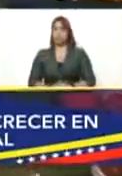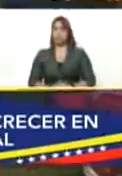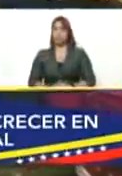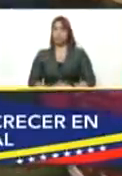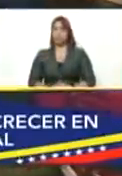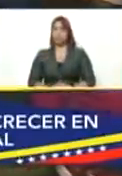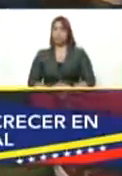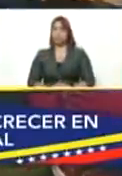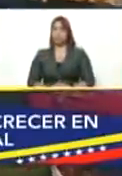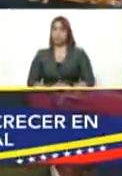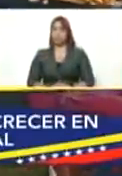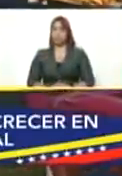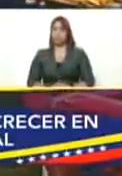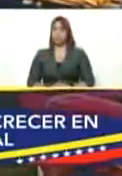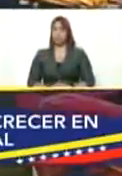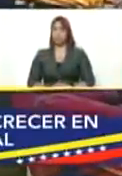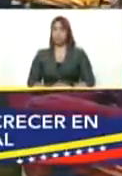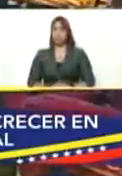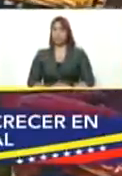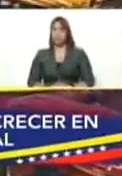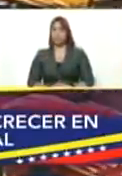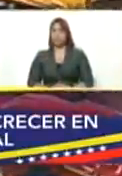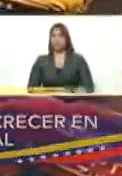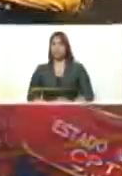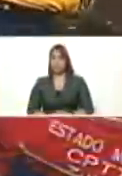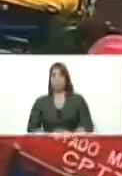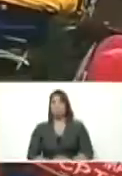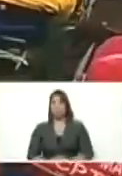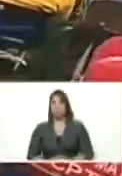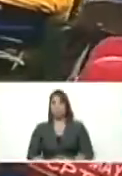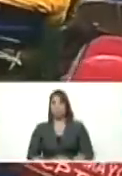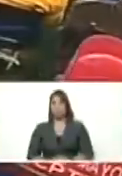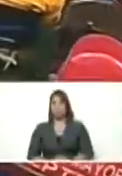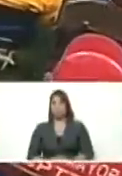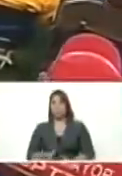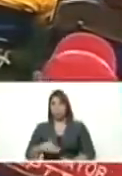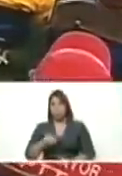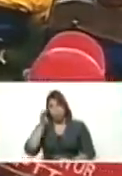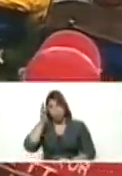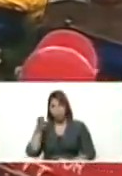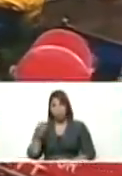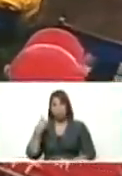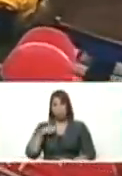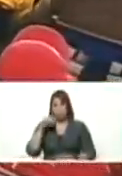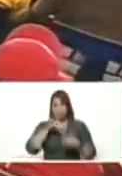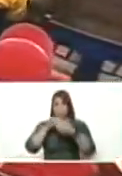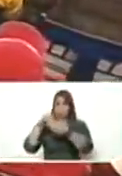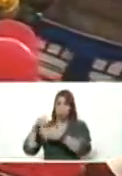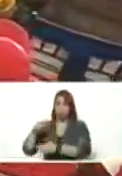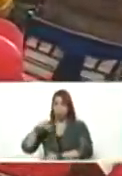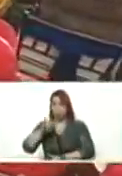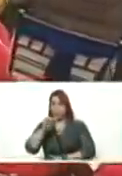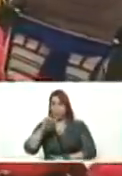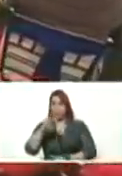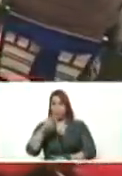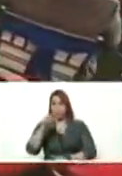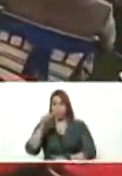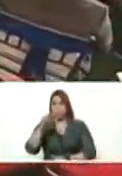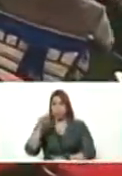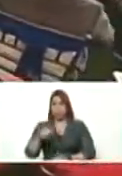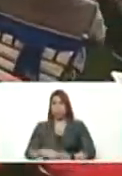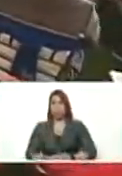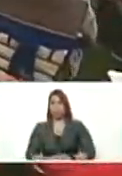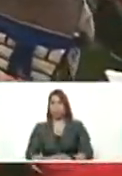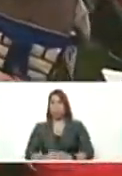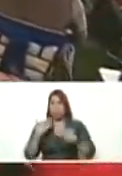Rivero, concejal. Rivero, concejal. Puede ser concejal, ¿vale? Tiene los votos aquí en La Yaguara. Por lo menos tengo los votos.